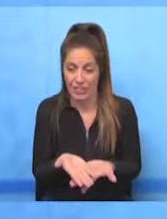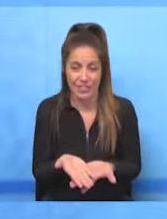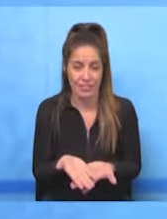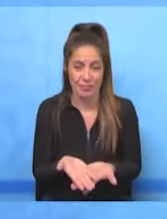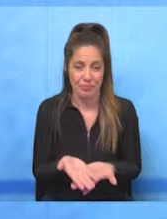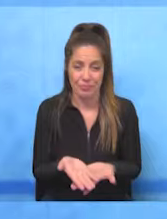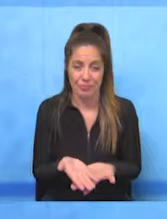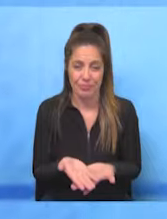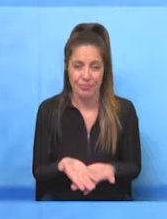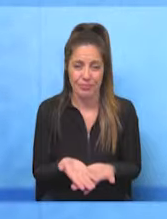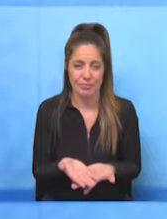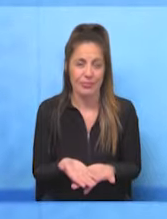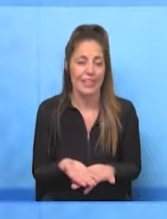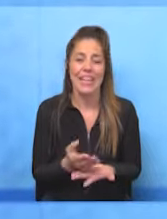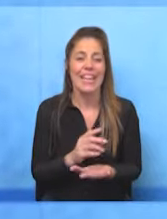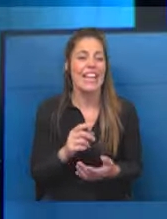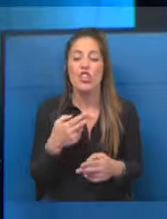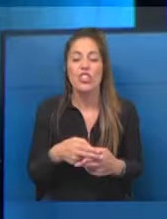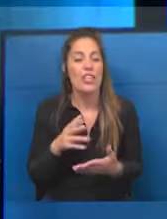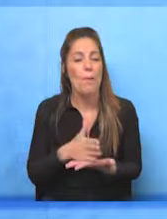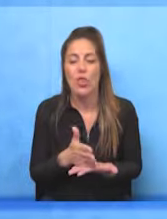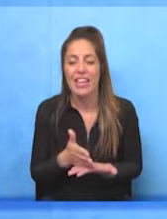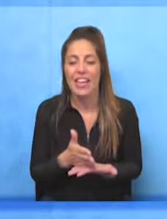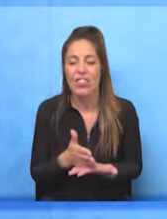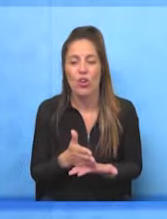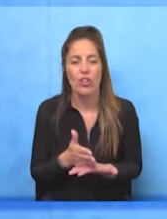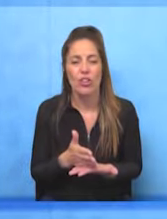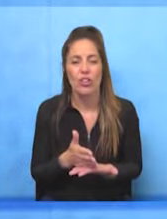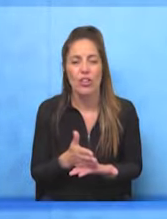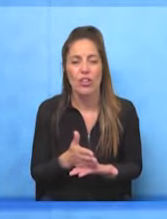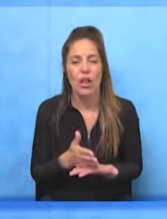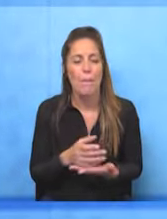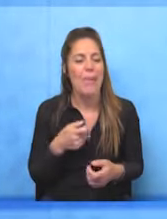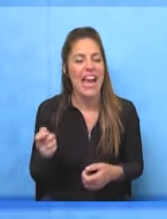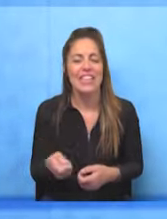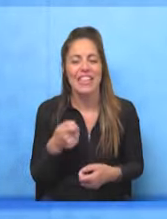moderadores que no se llame moderador extremad manijero